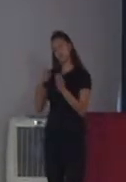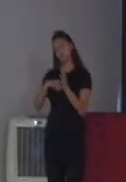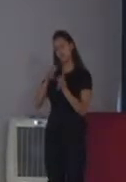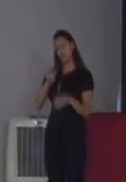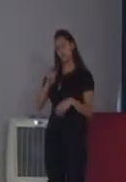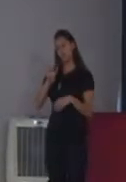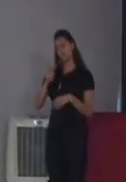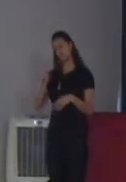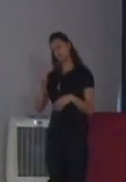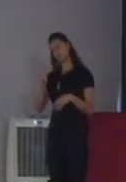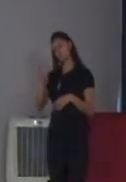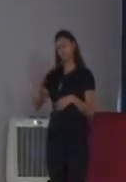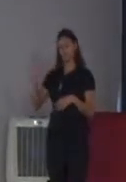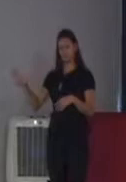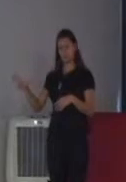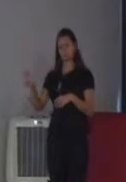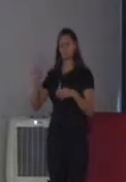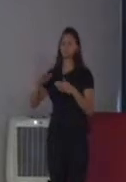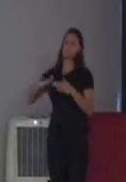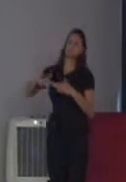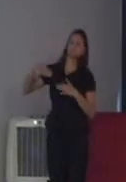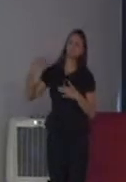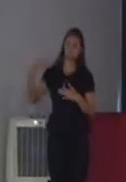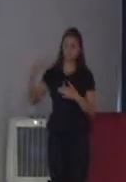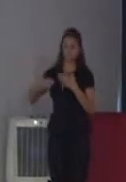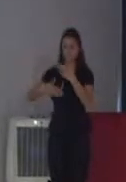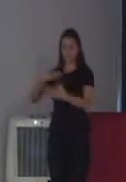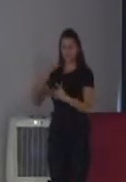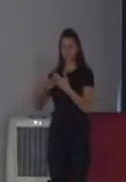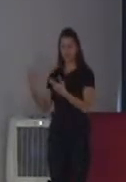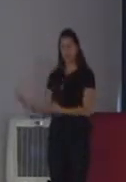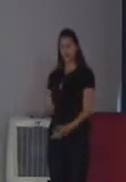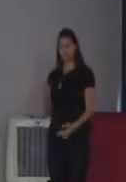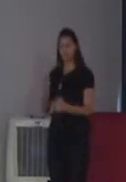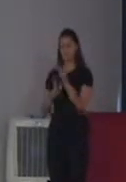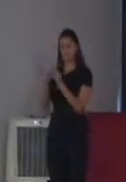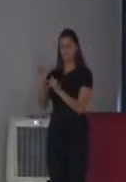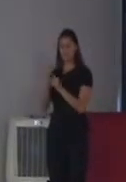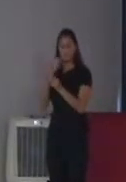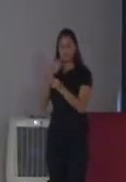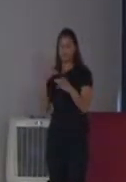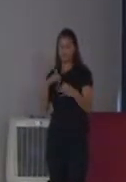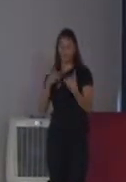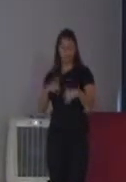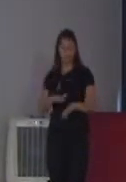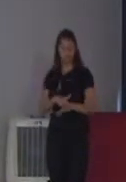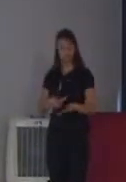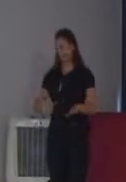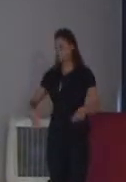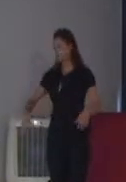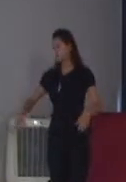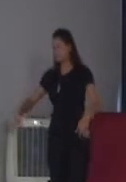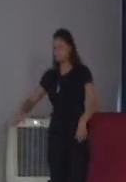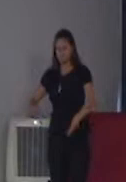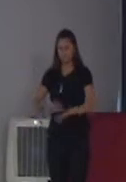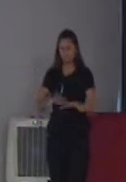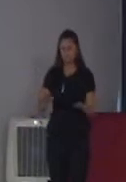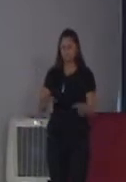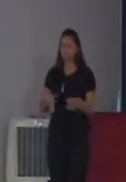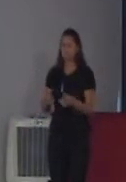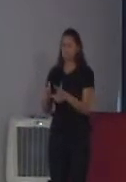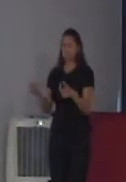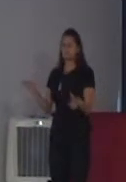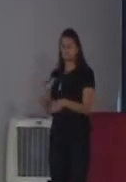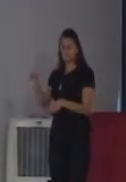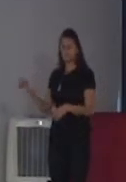y después de eso, en el proceso de reconstrucción de la devastación que dejó la guerra, muchas mujeres y